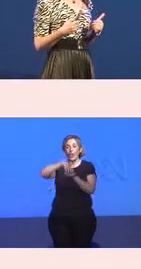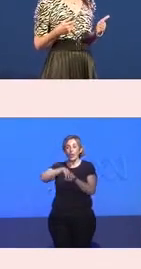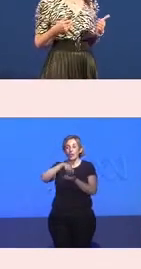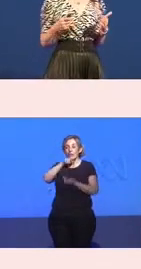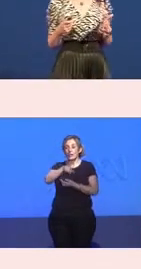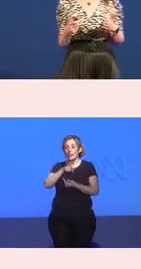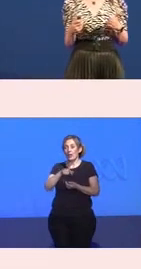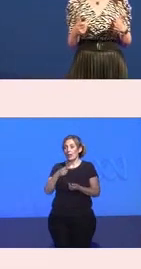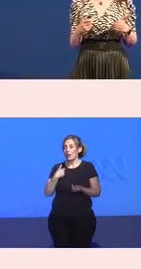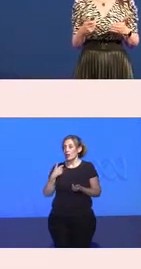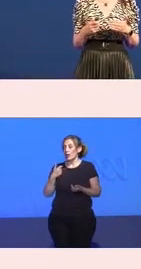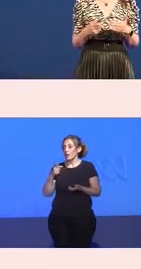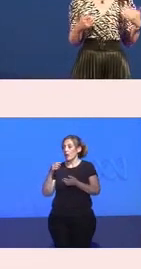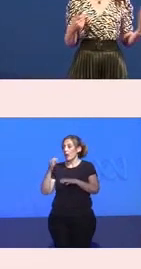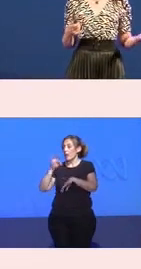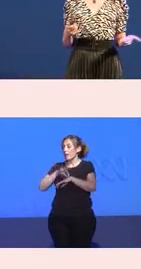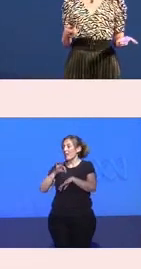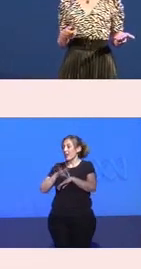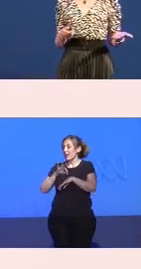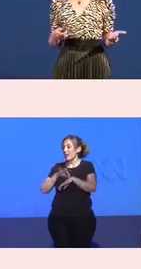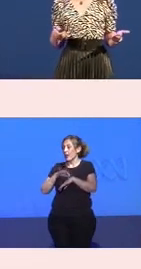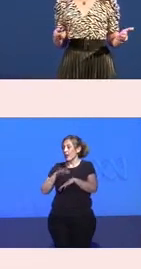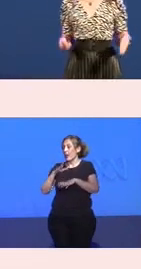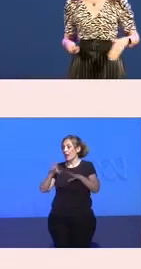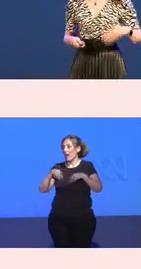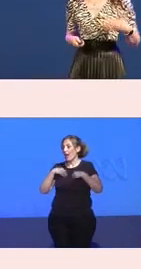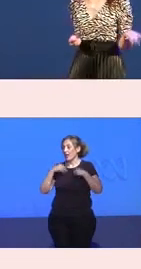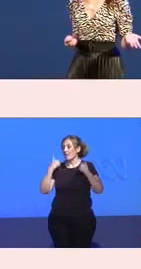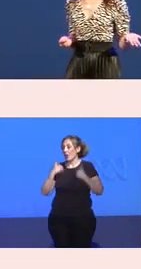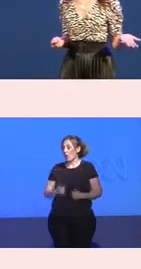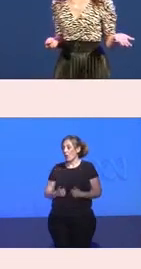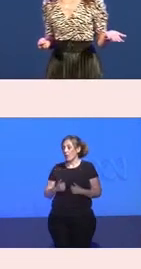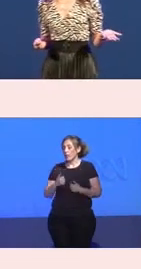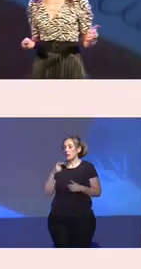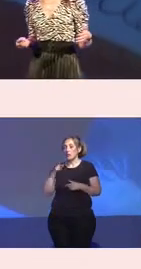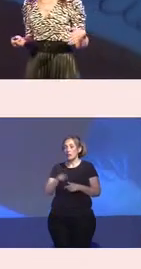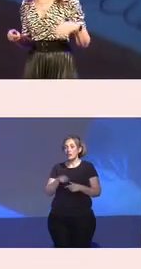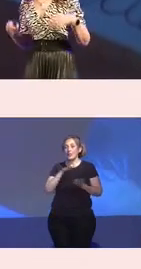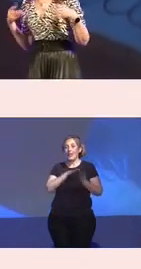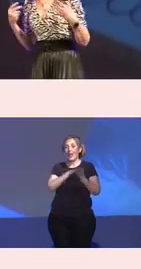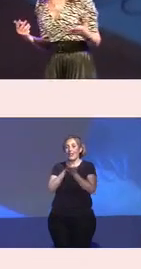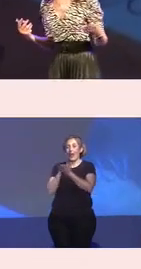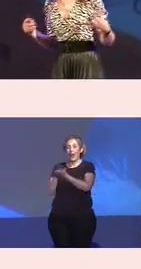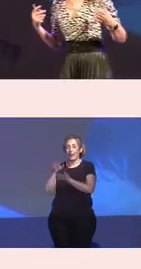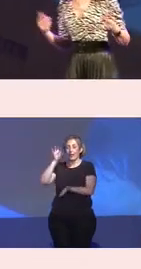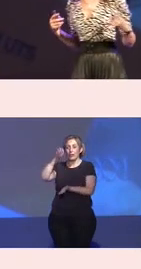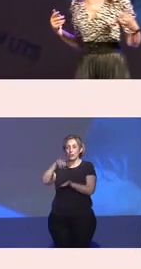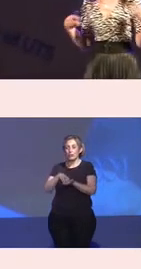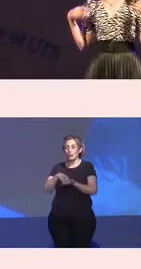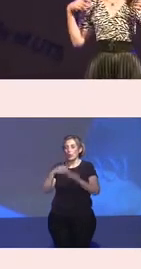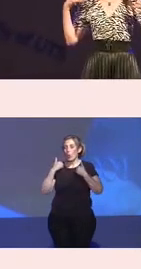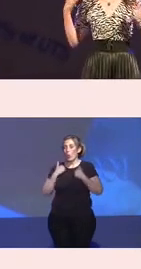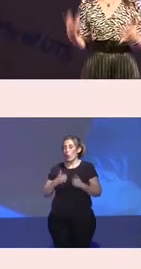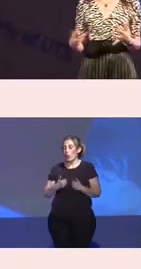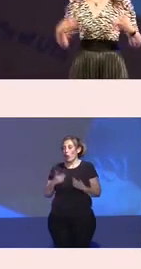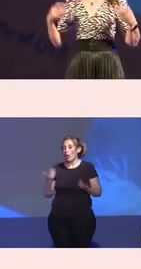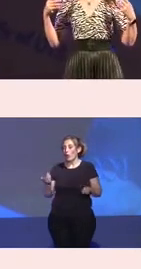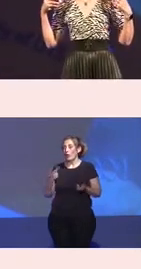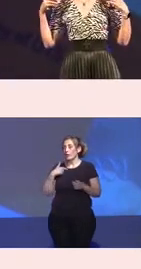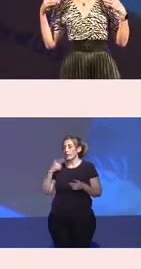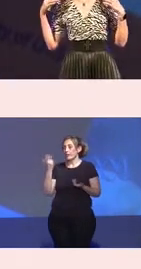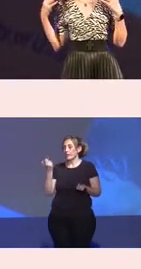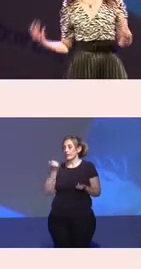restrictivas que los centros de medicina a la hora de aceptar cuerpos de hecho En una granja de cadáveres admiten cuerpos que hayan sido autopsi